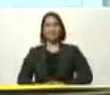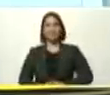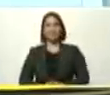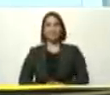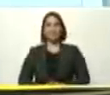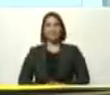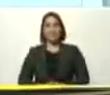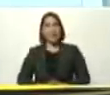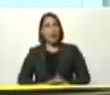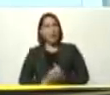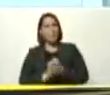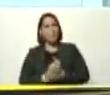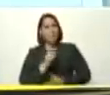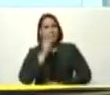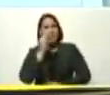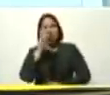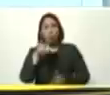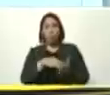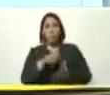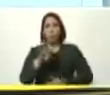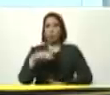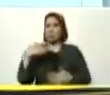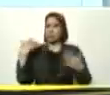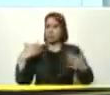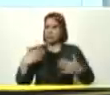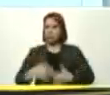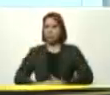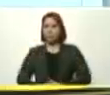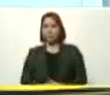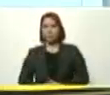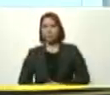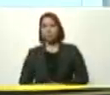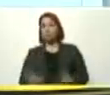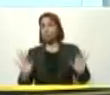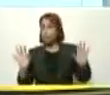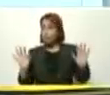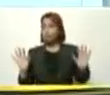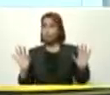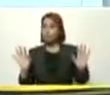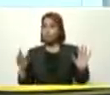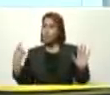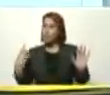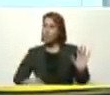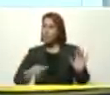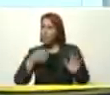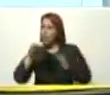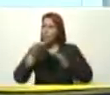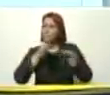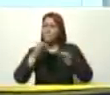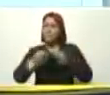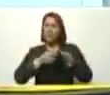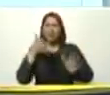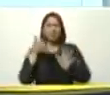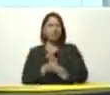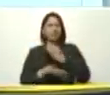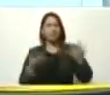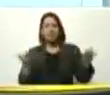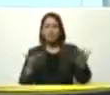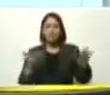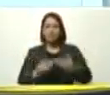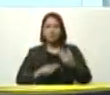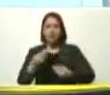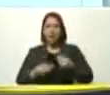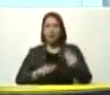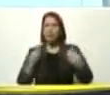A un compañero, bueno, 2004 hay que echarle, ¿no? ¿Qué ponerle? Nos tienen que explicar qué es lo que hacen, cómo